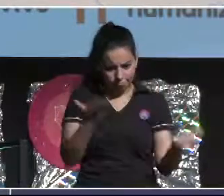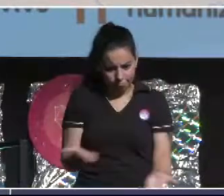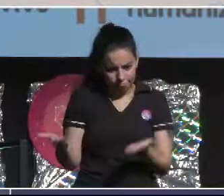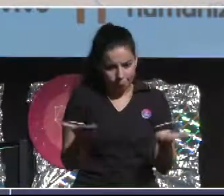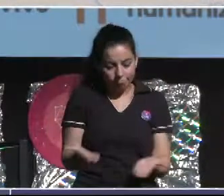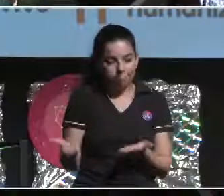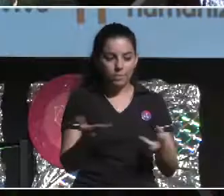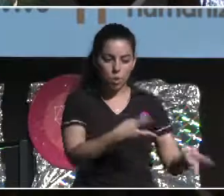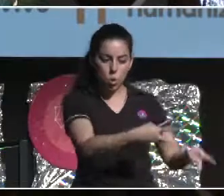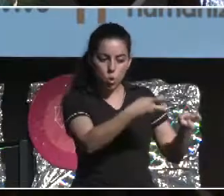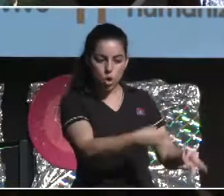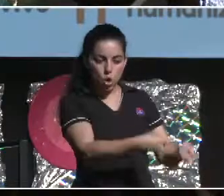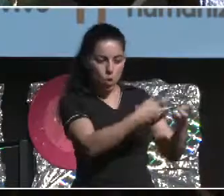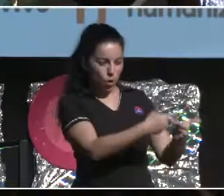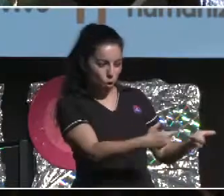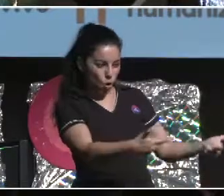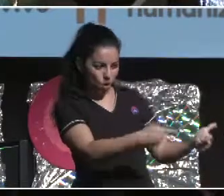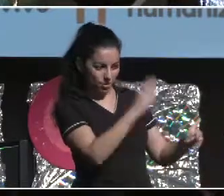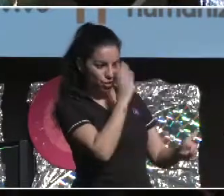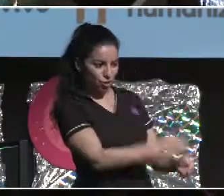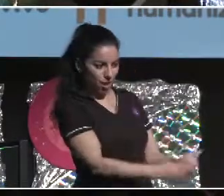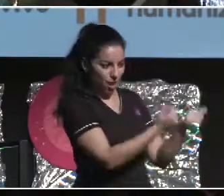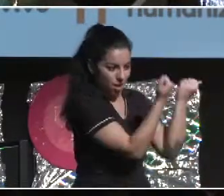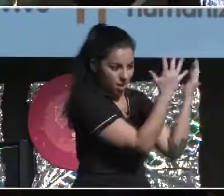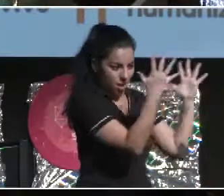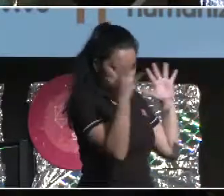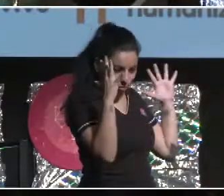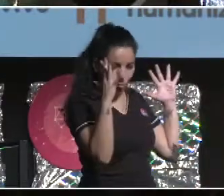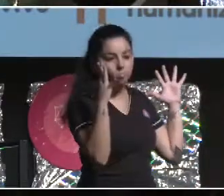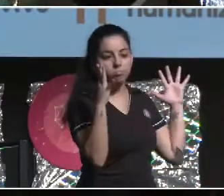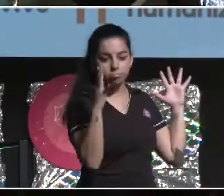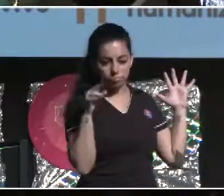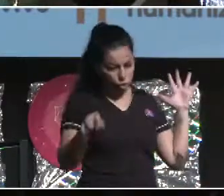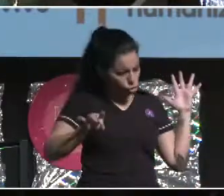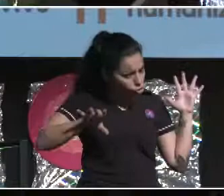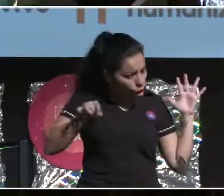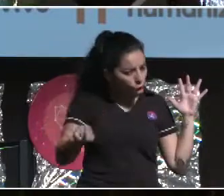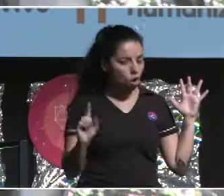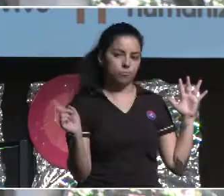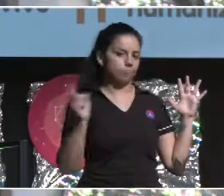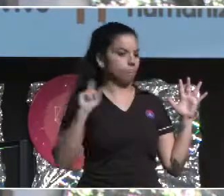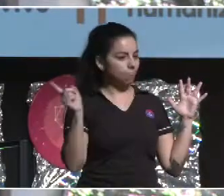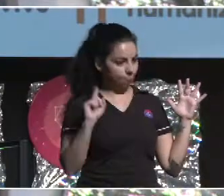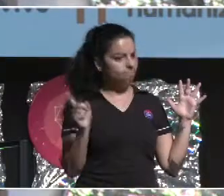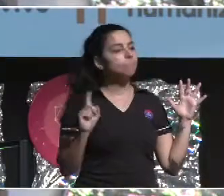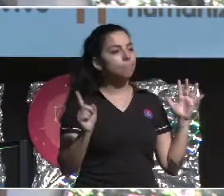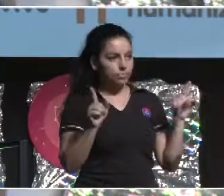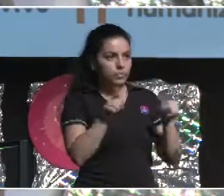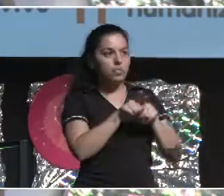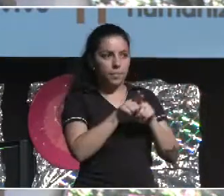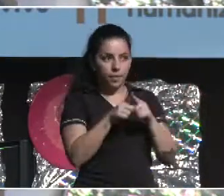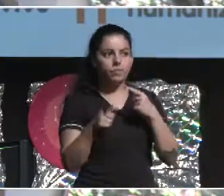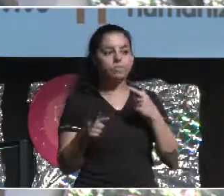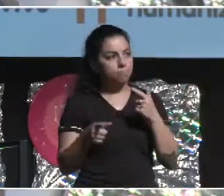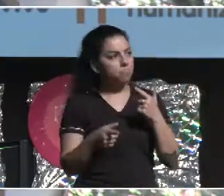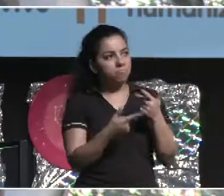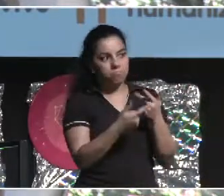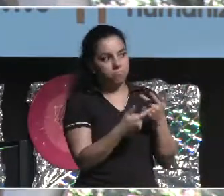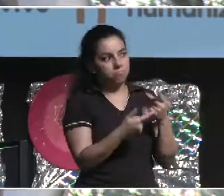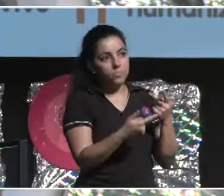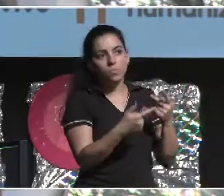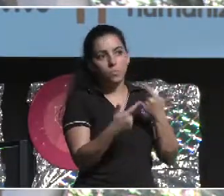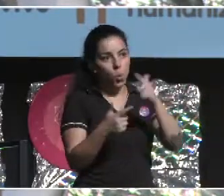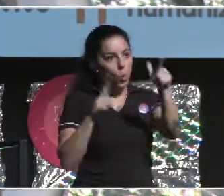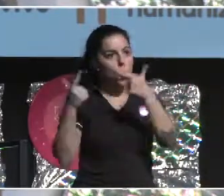están extrayendo directamente algún insumo natural o que tenga que ver con recursos naturales, son